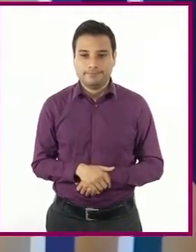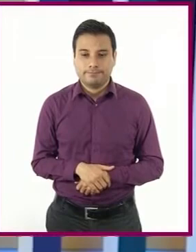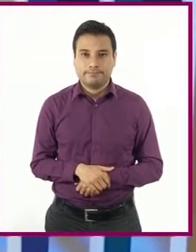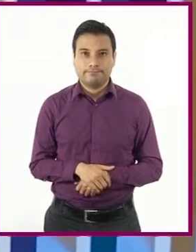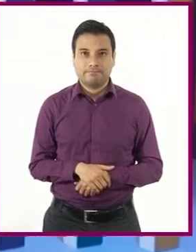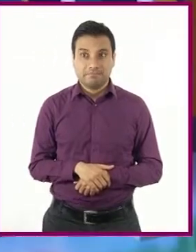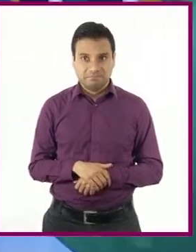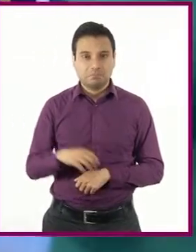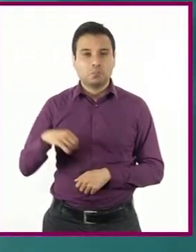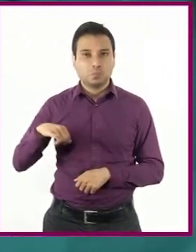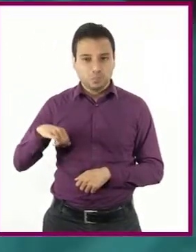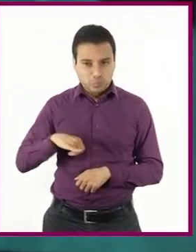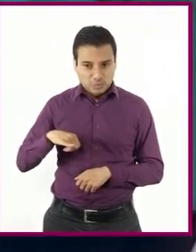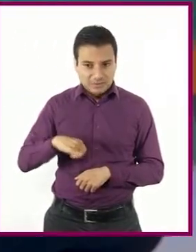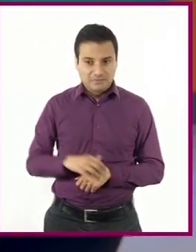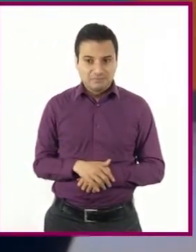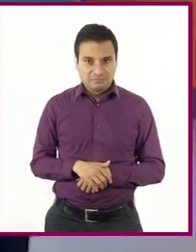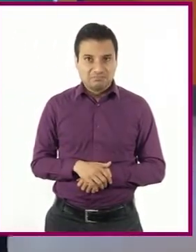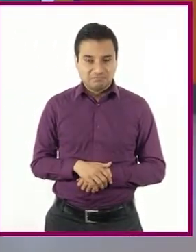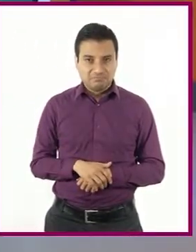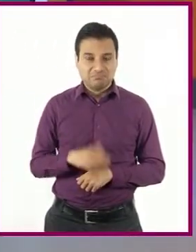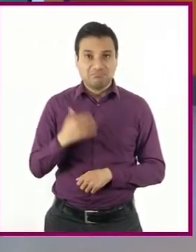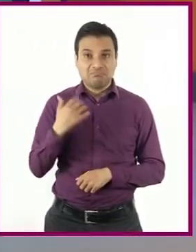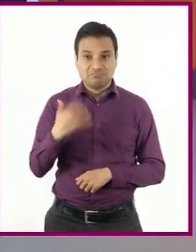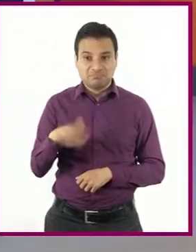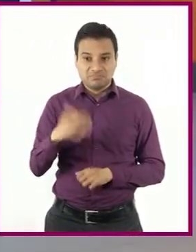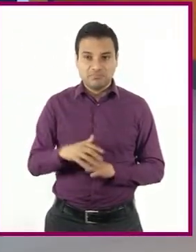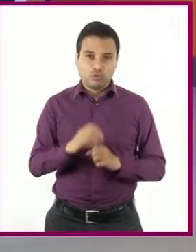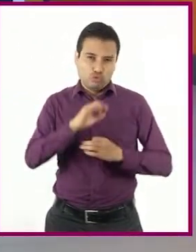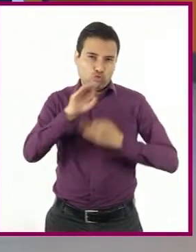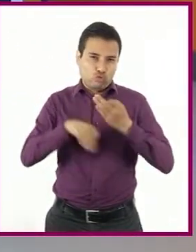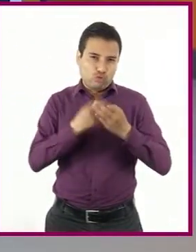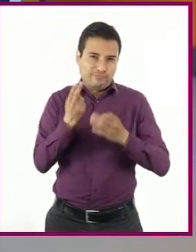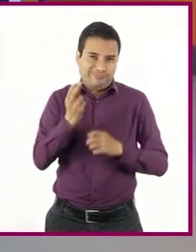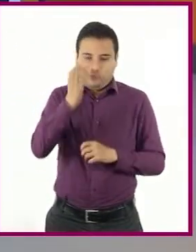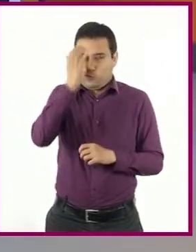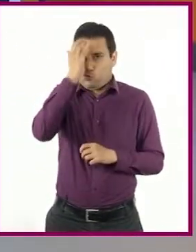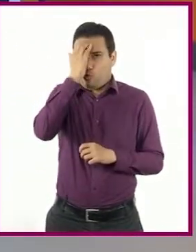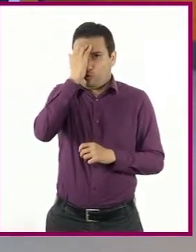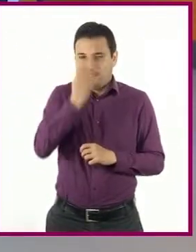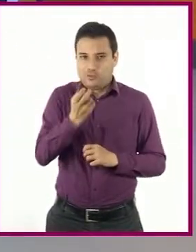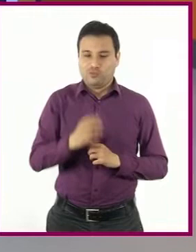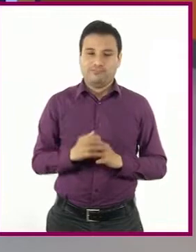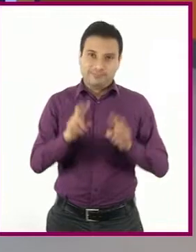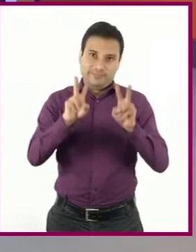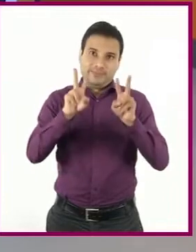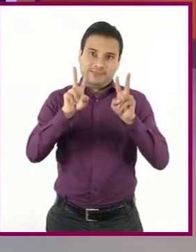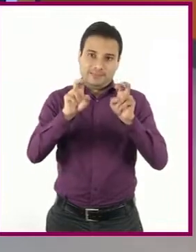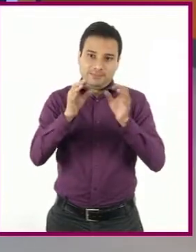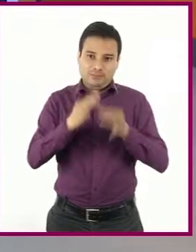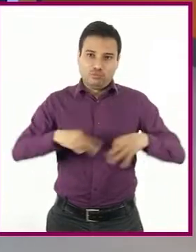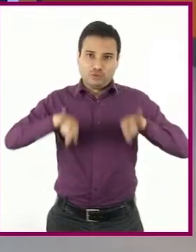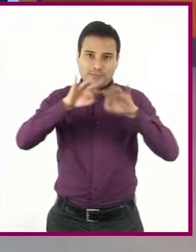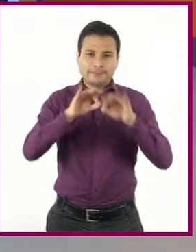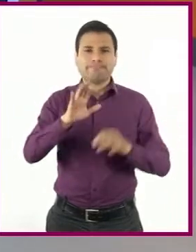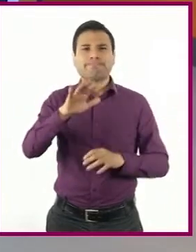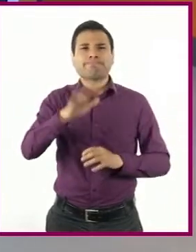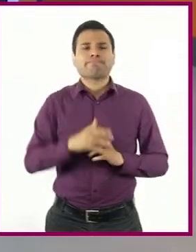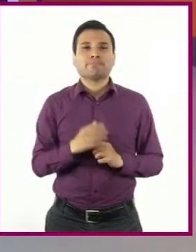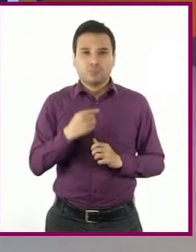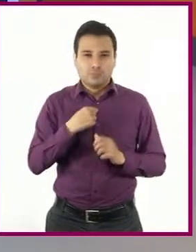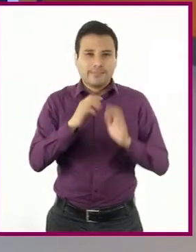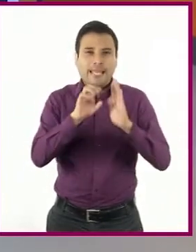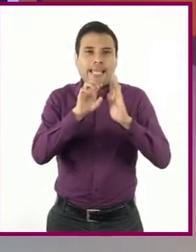¡Qué interesante! Es una información muy importante que todo mundo debería de saber. Claro. Es algo importante. Maestra, le tengo una situación